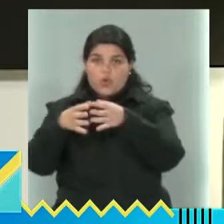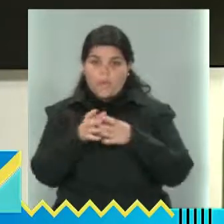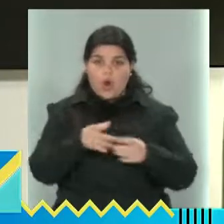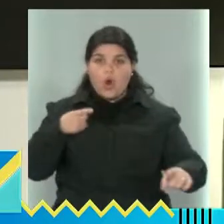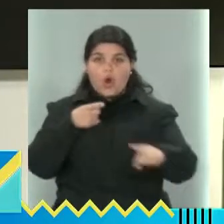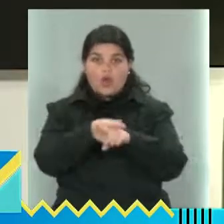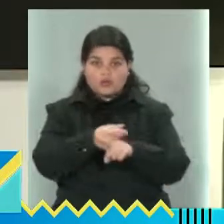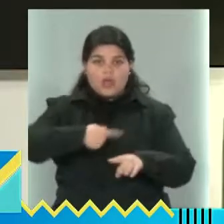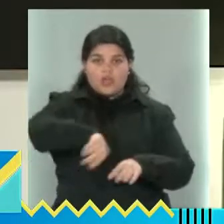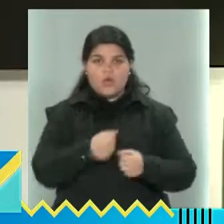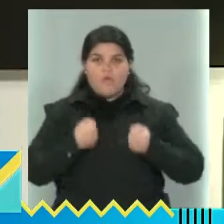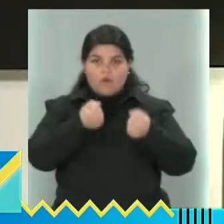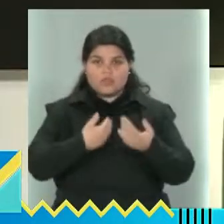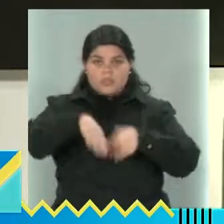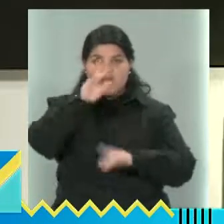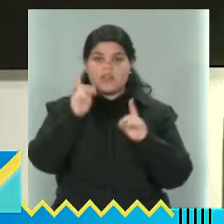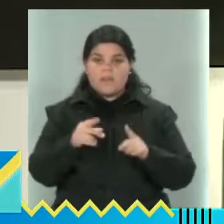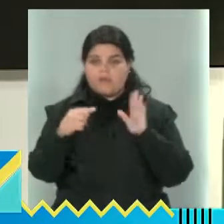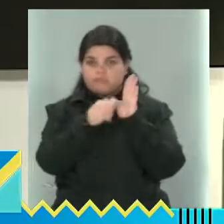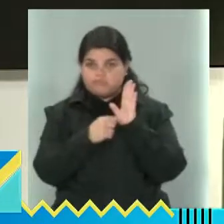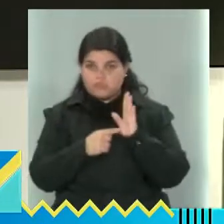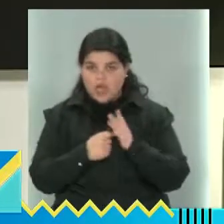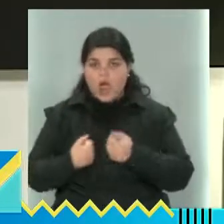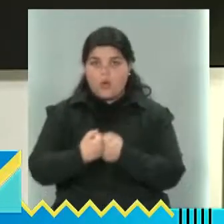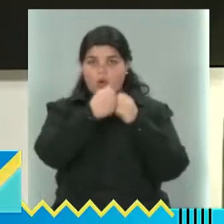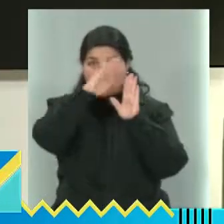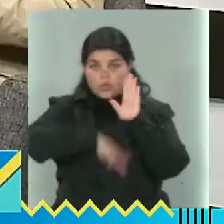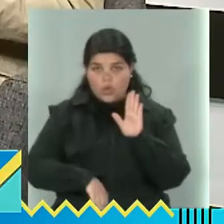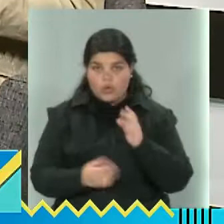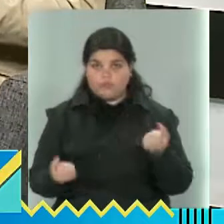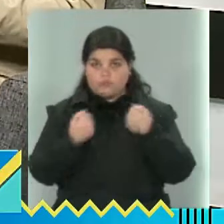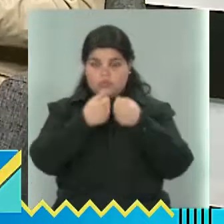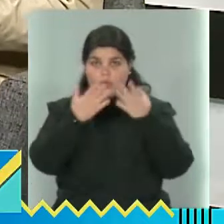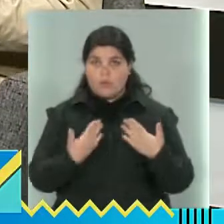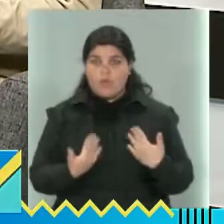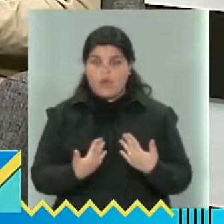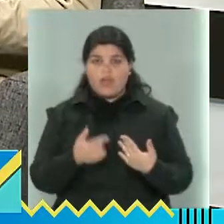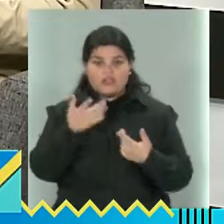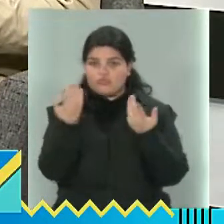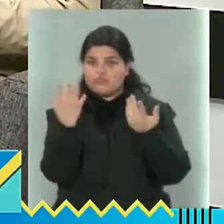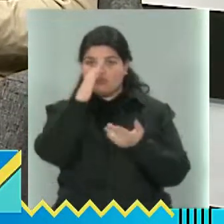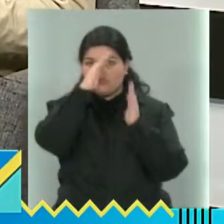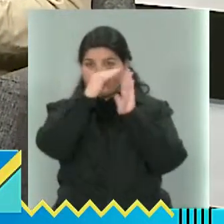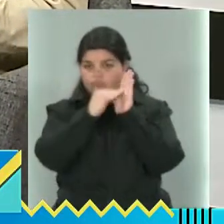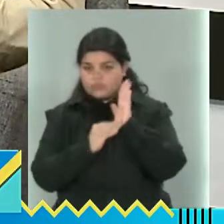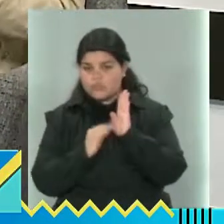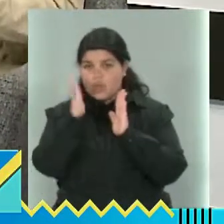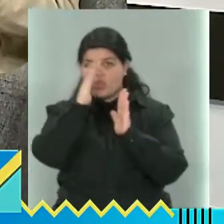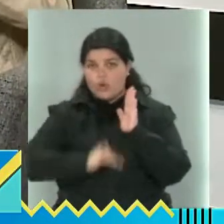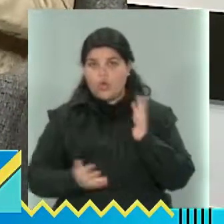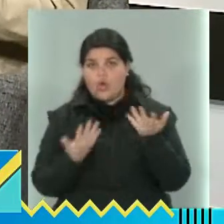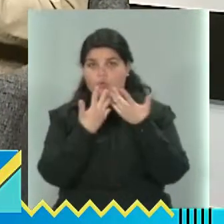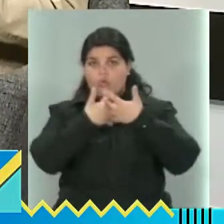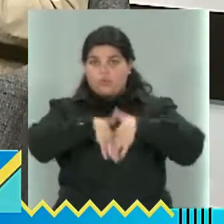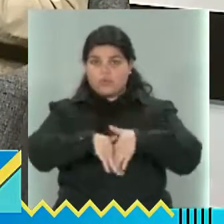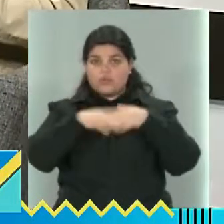informe justamente de estos propios acuerdos, ¿sí? Para que veamos que está todo relacionado y que todos estos temas siempre siguen teniendo relevancia hasta